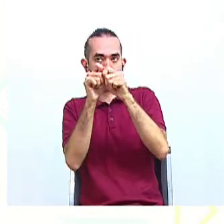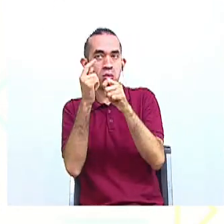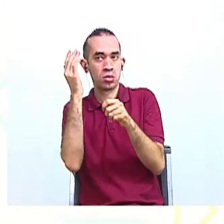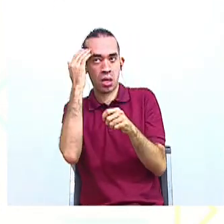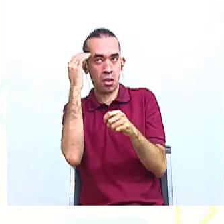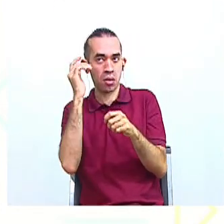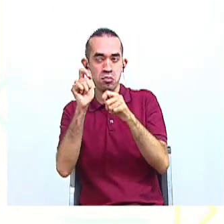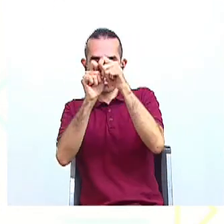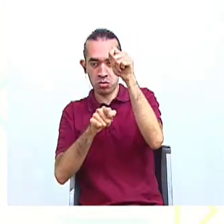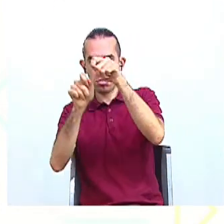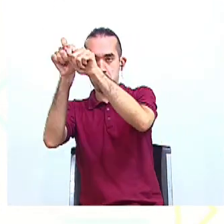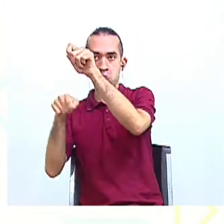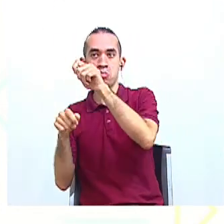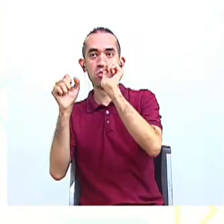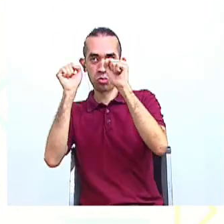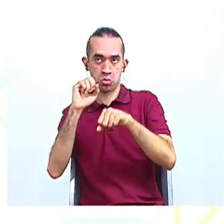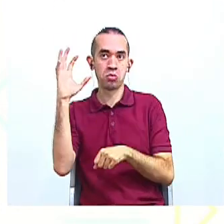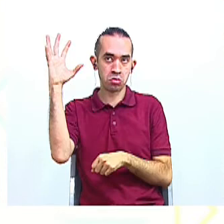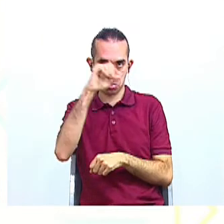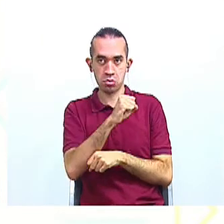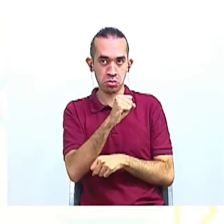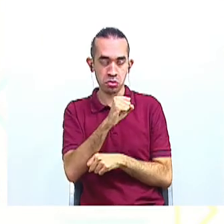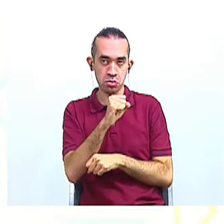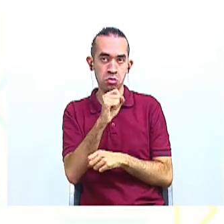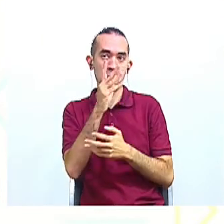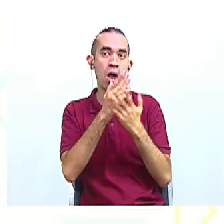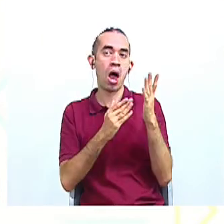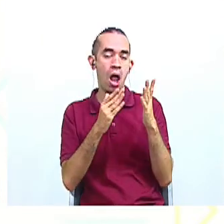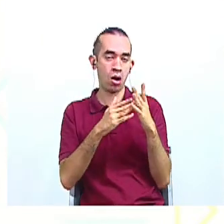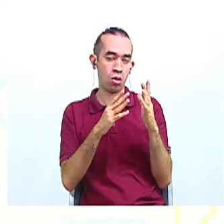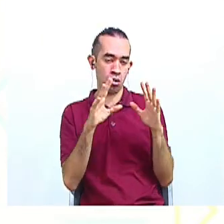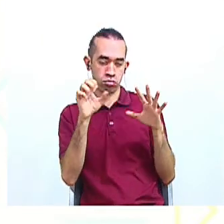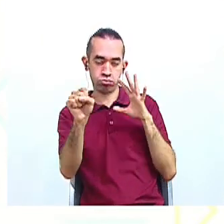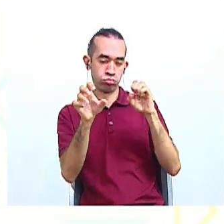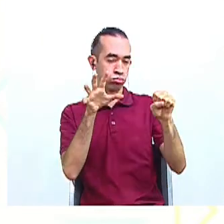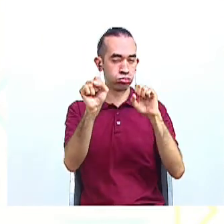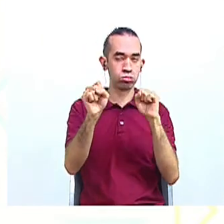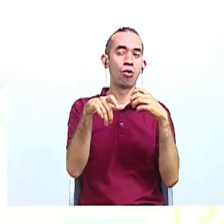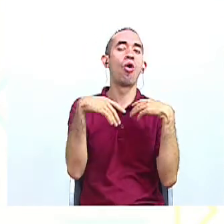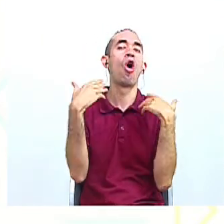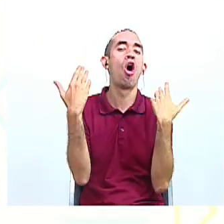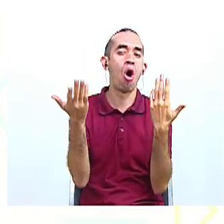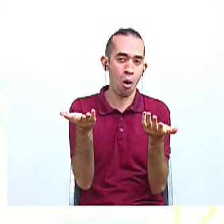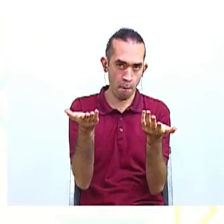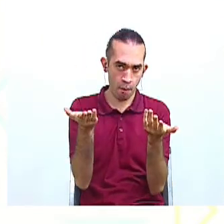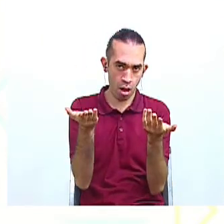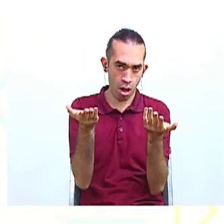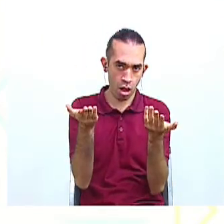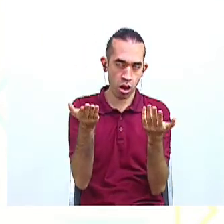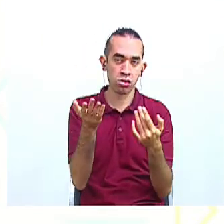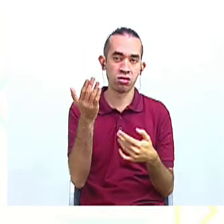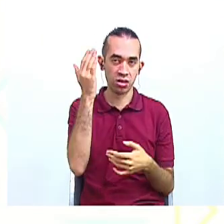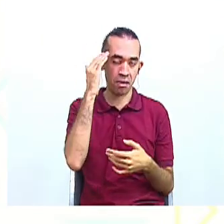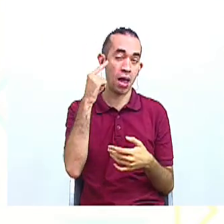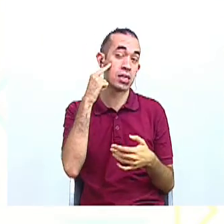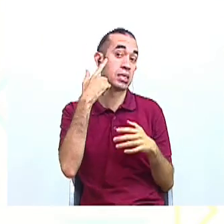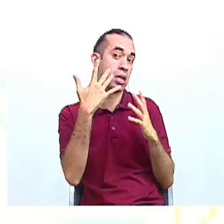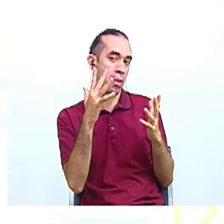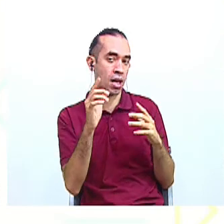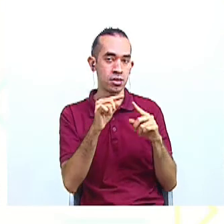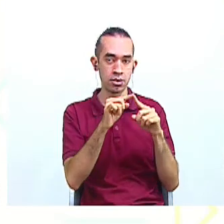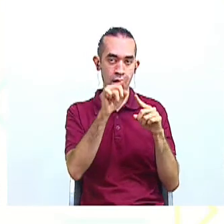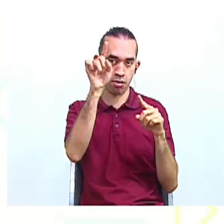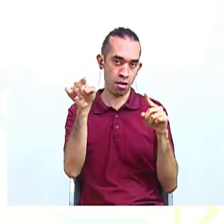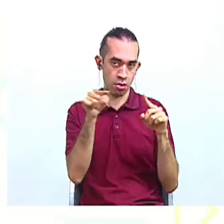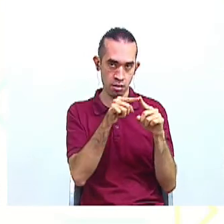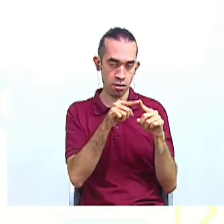podemos calcular ciertas distancias utilizando la semejanza de